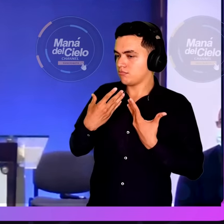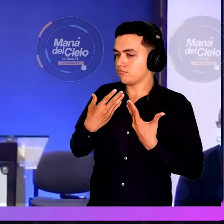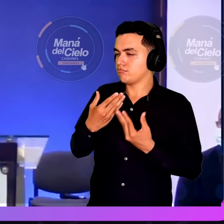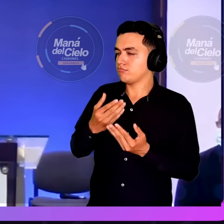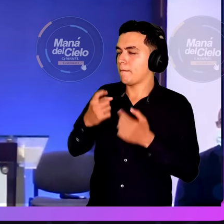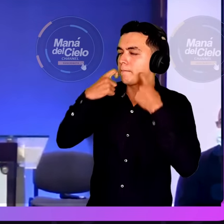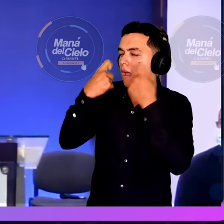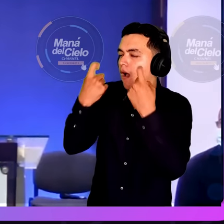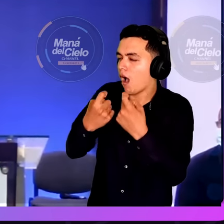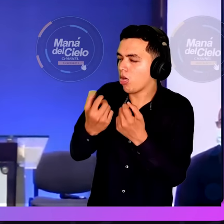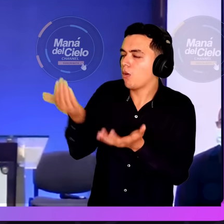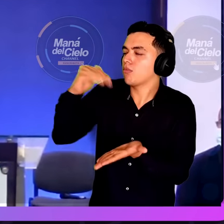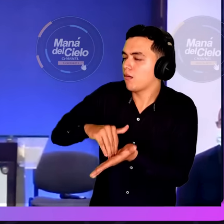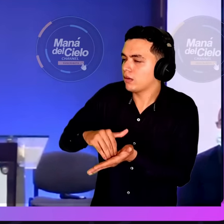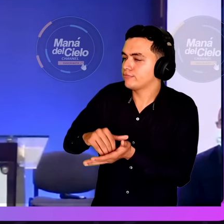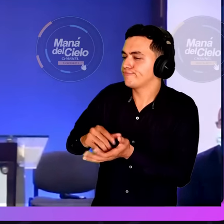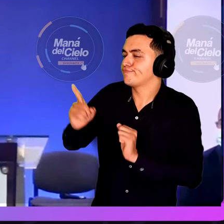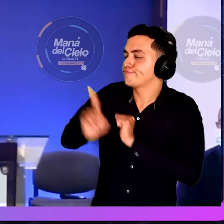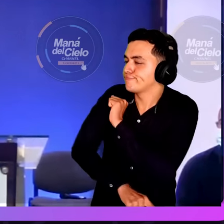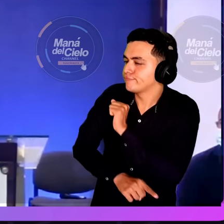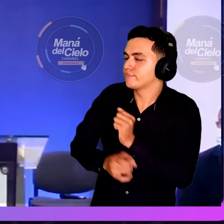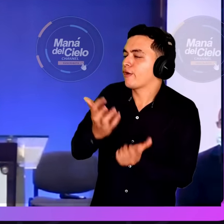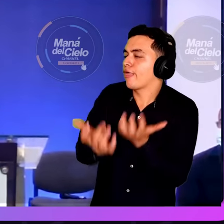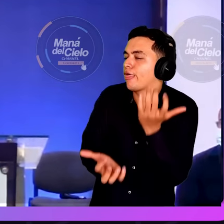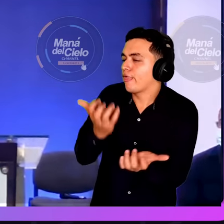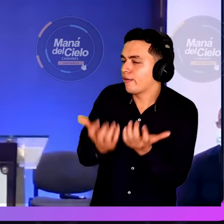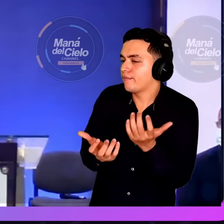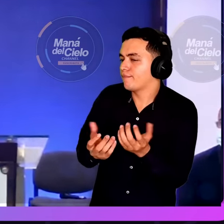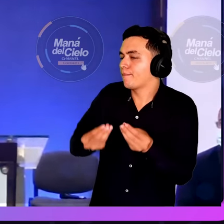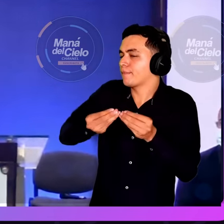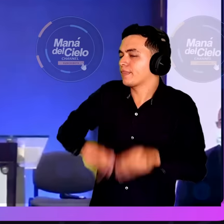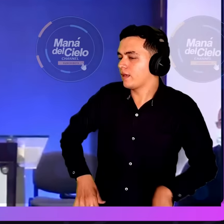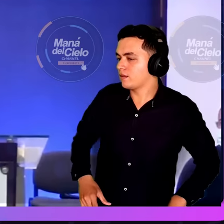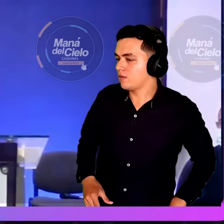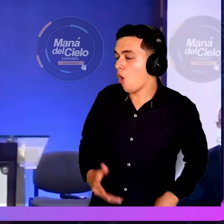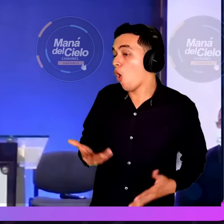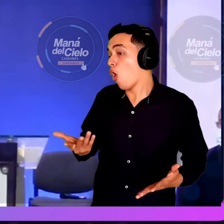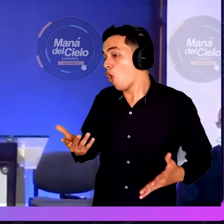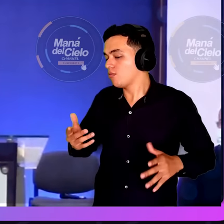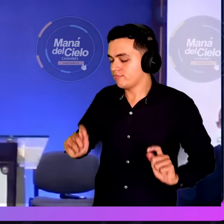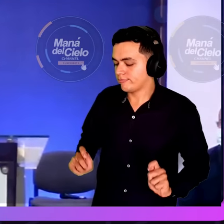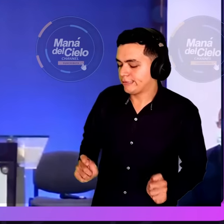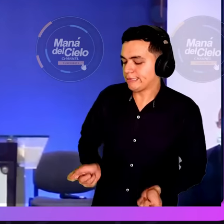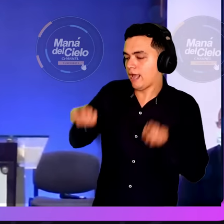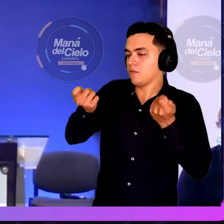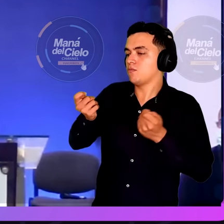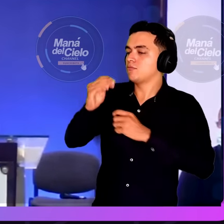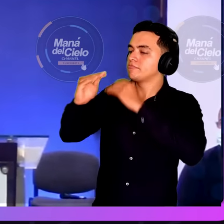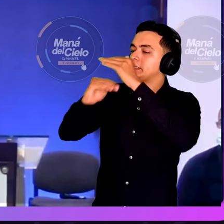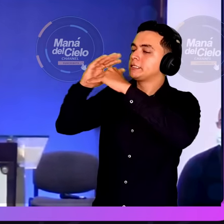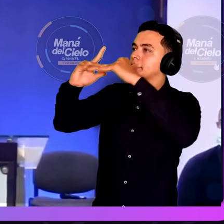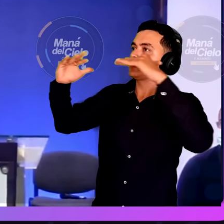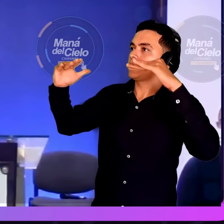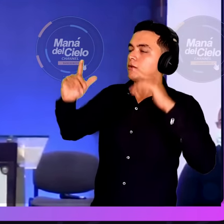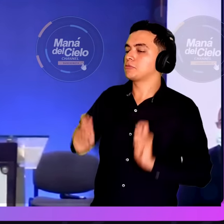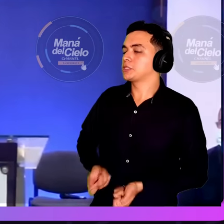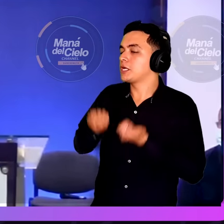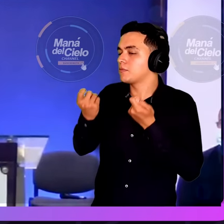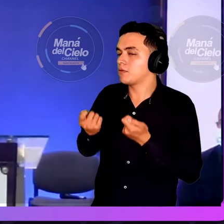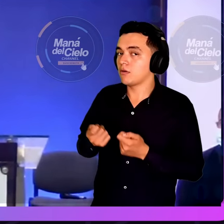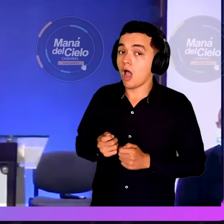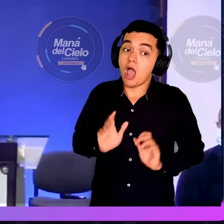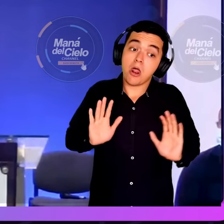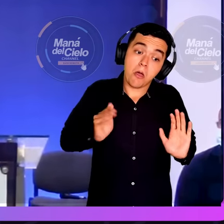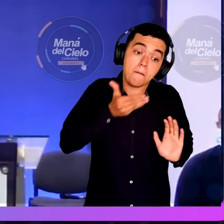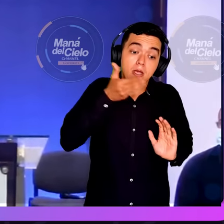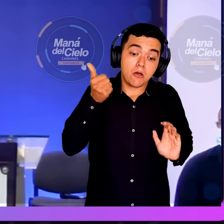mejor, hija, que la niña esté en las manos de una abuela santa y no de una madre perdida?